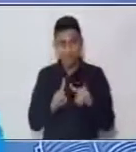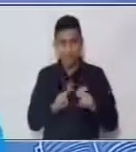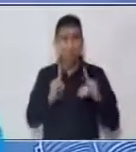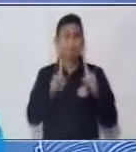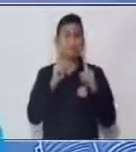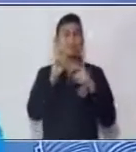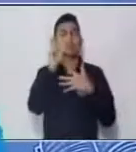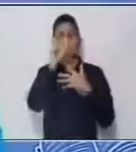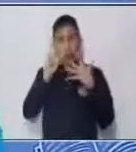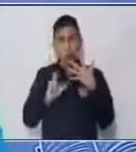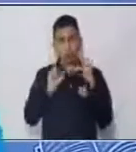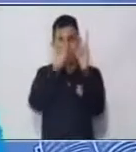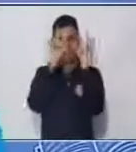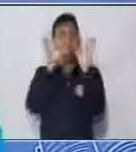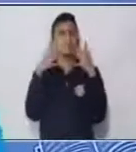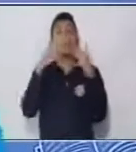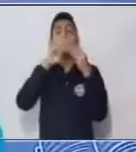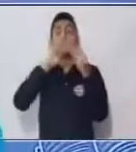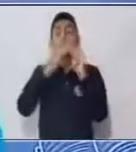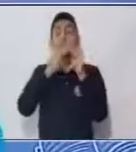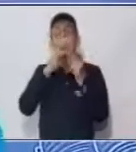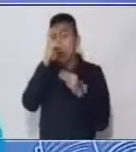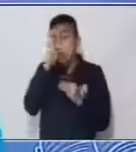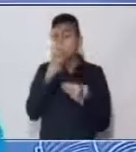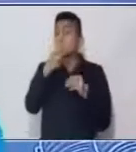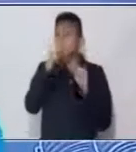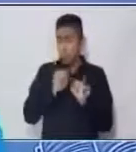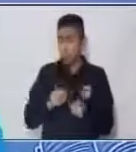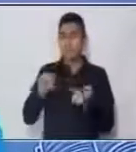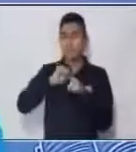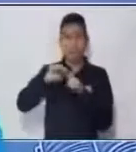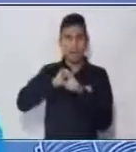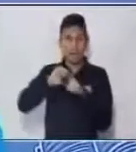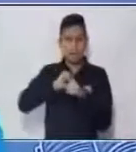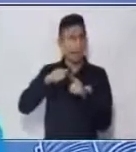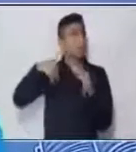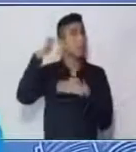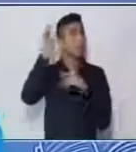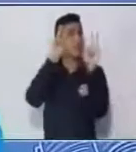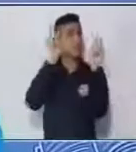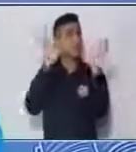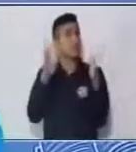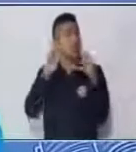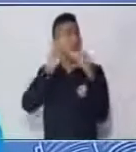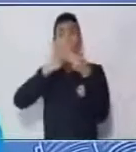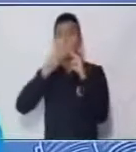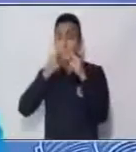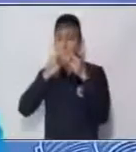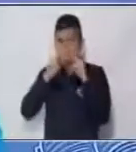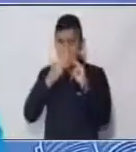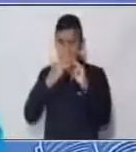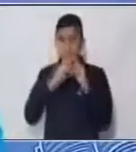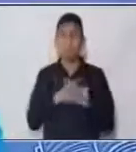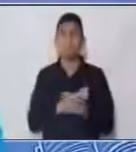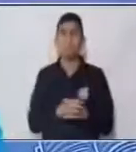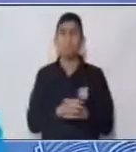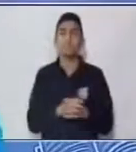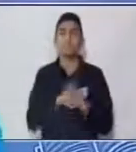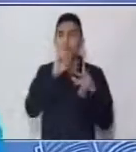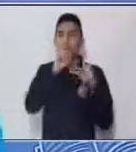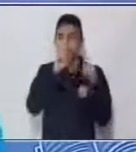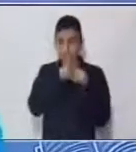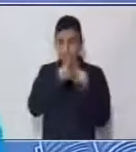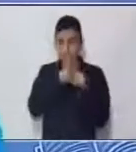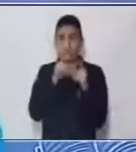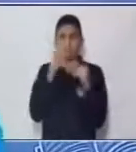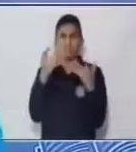fundamentales. Y así podemos practicar mucho acerca del tema del área de matemática. Luego, acá